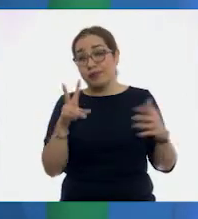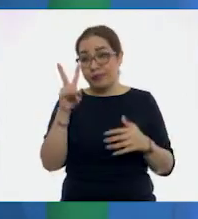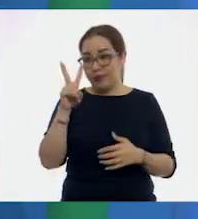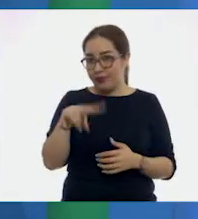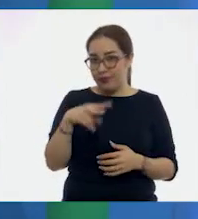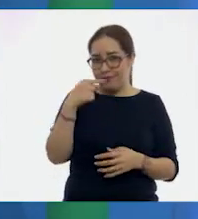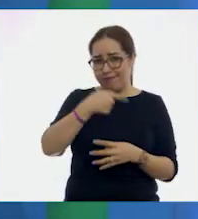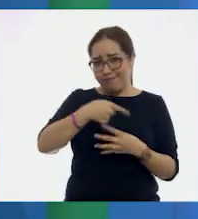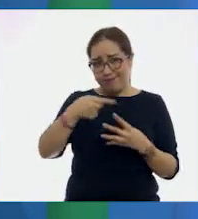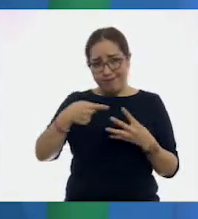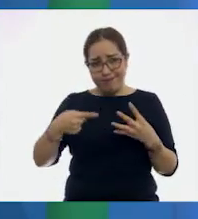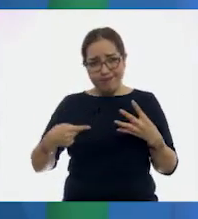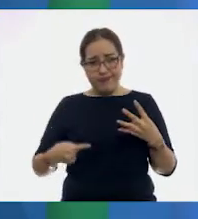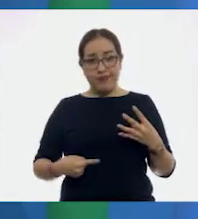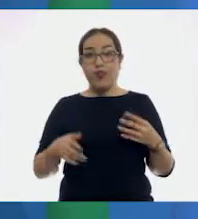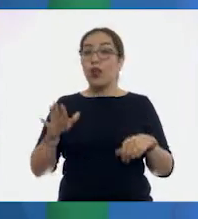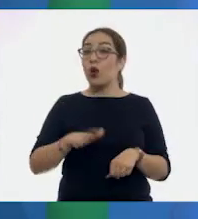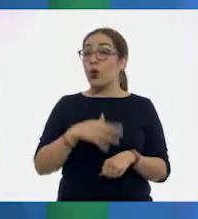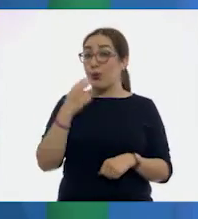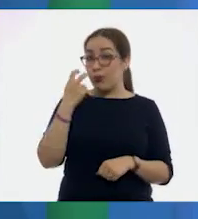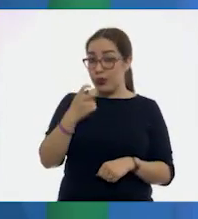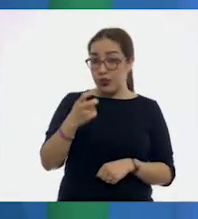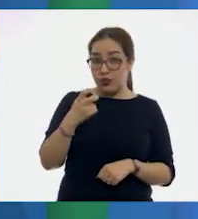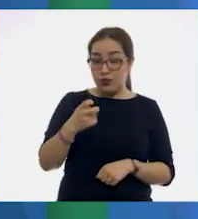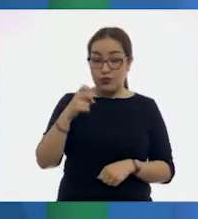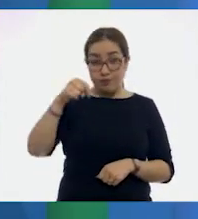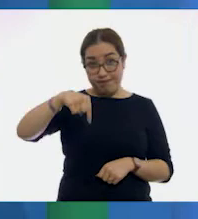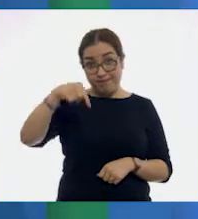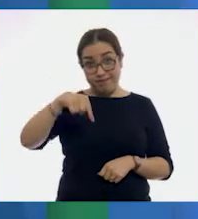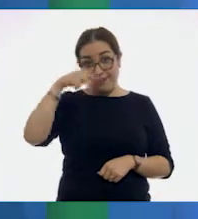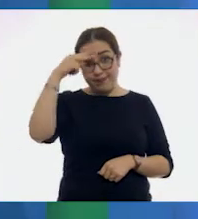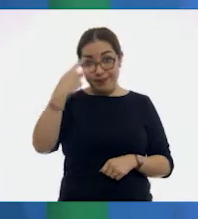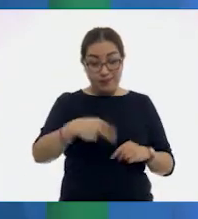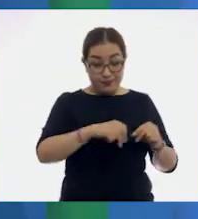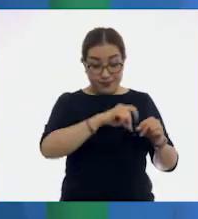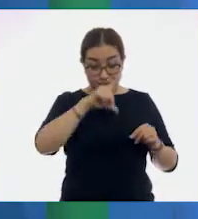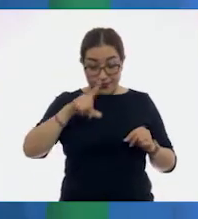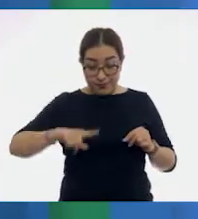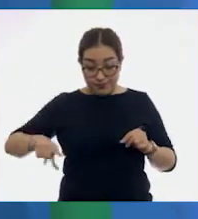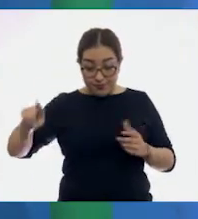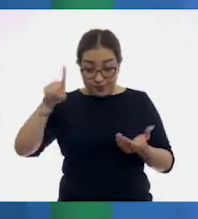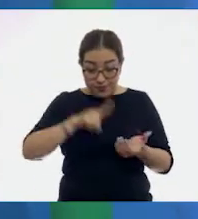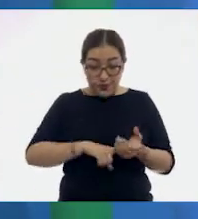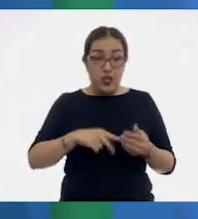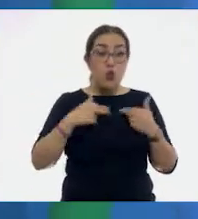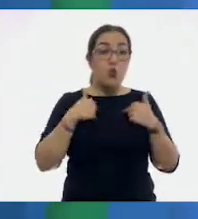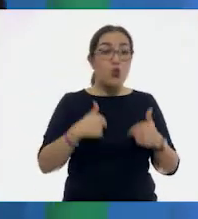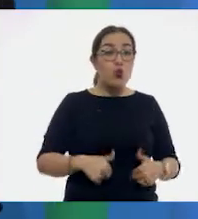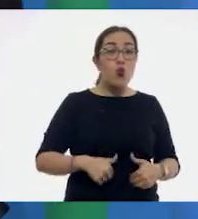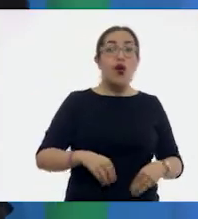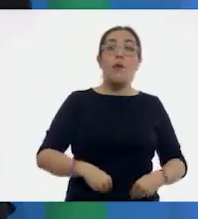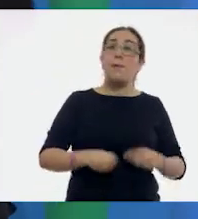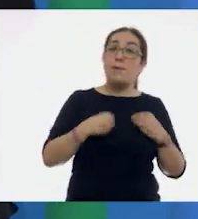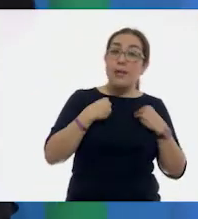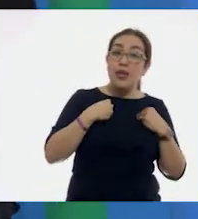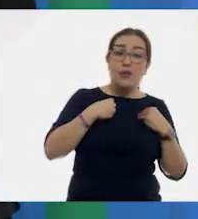grande. Por eso se dice que nuestro país es rico en diversidad biológica o